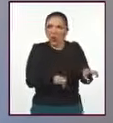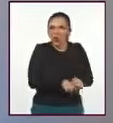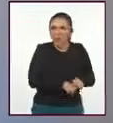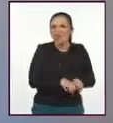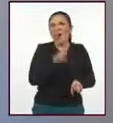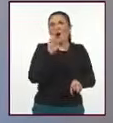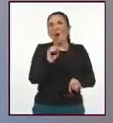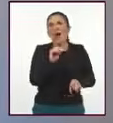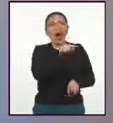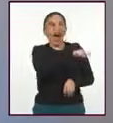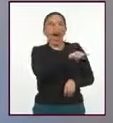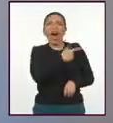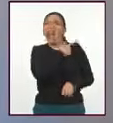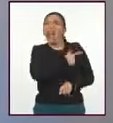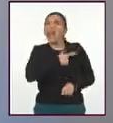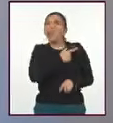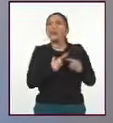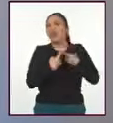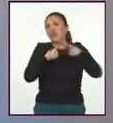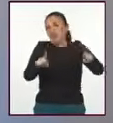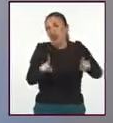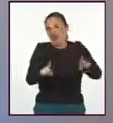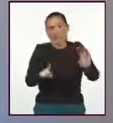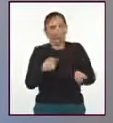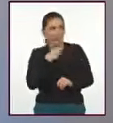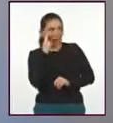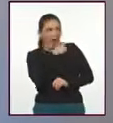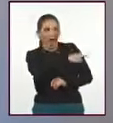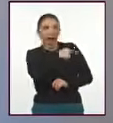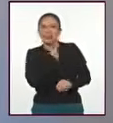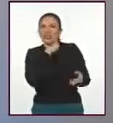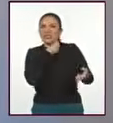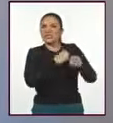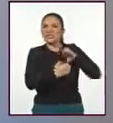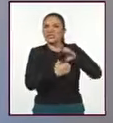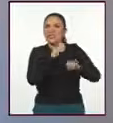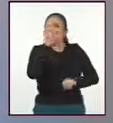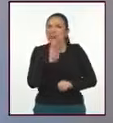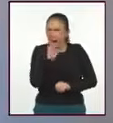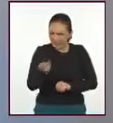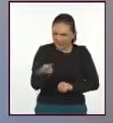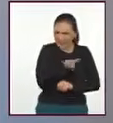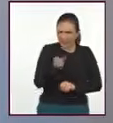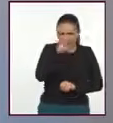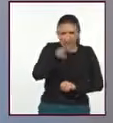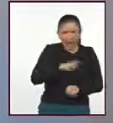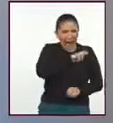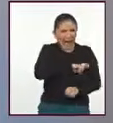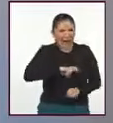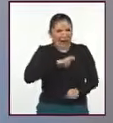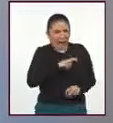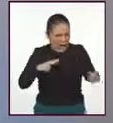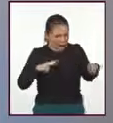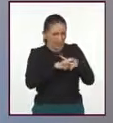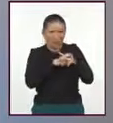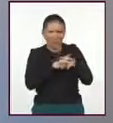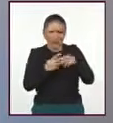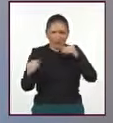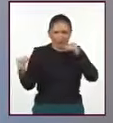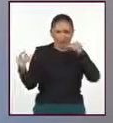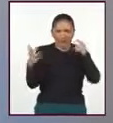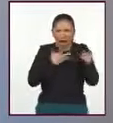una afición que va al opuesto y los tomamos como enemigos, como si de verdad tuviéramos que tener algo pues, por lo cual